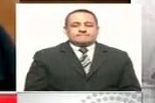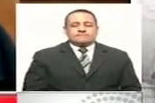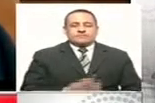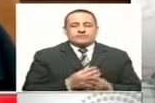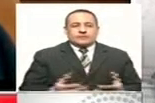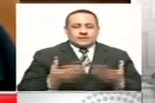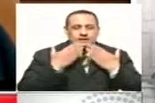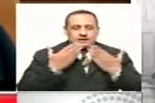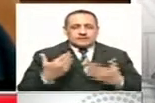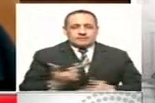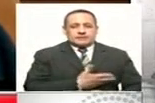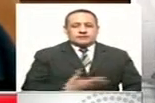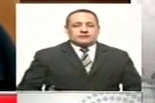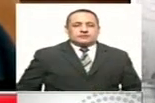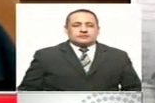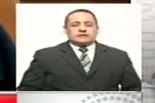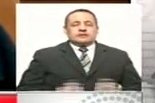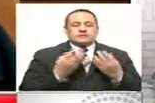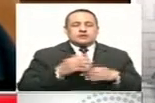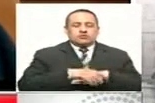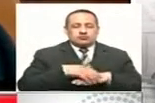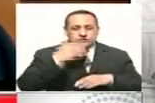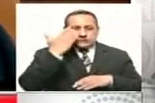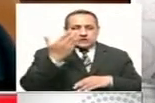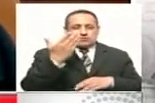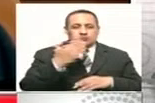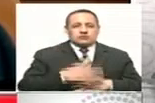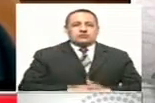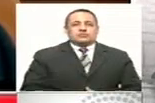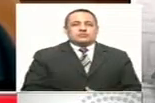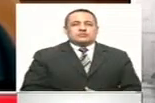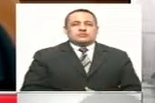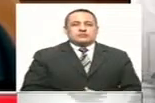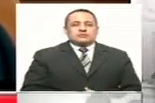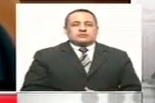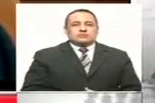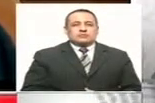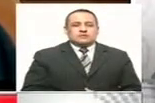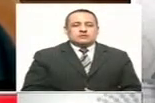Gracias, presidente. Bueno, un saludo cordial a la...